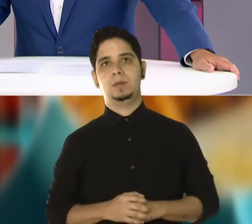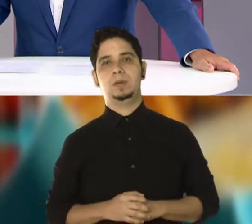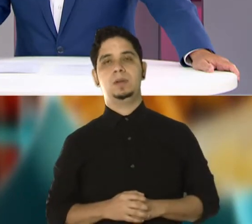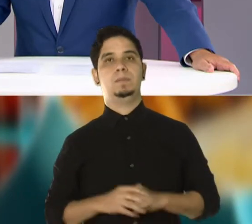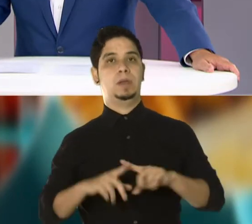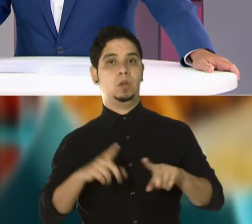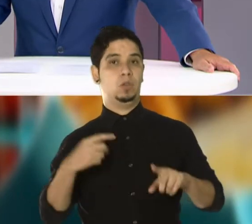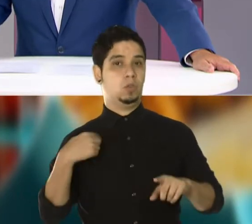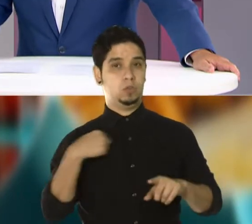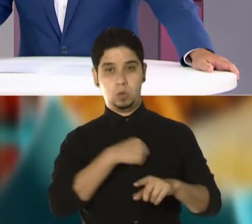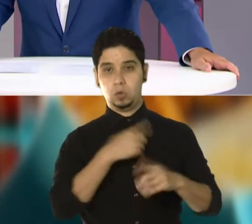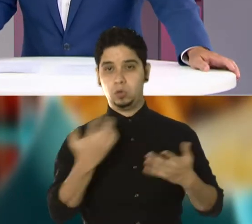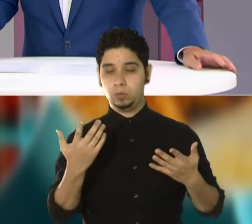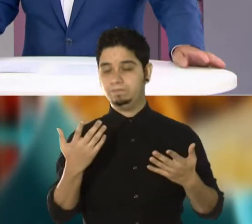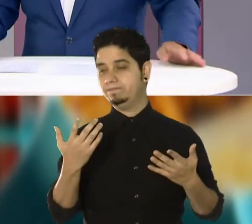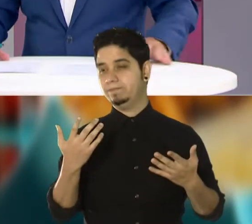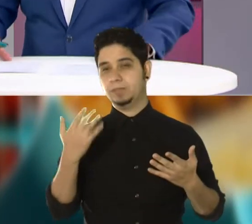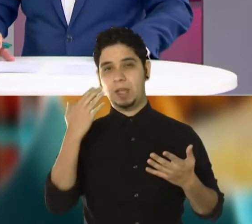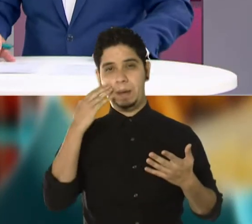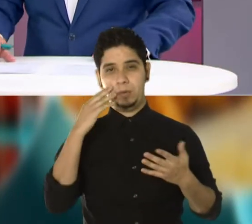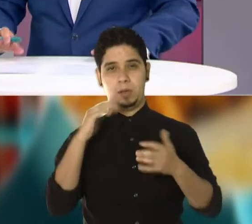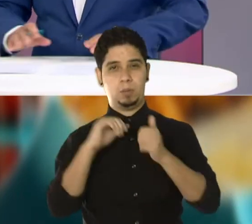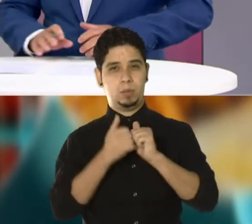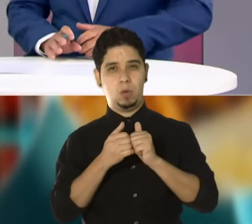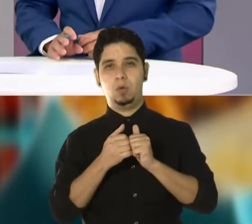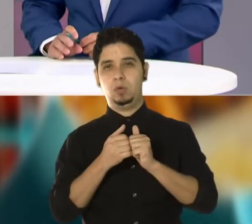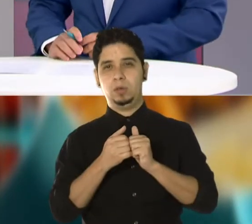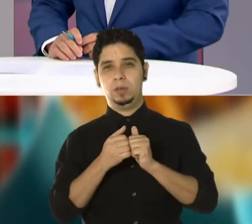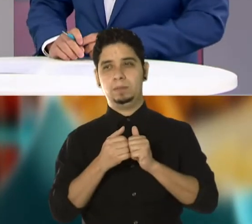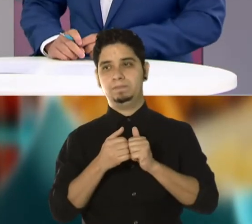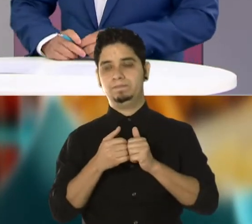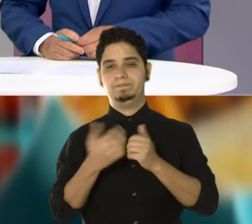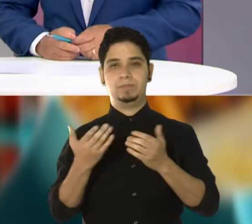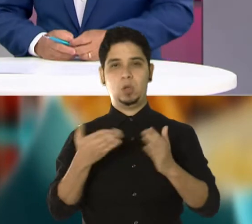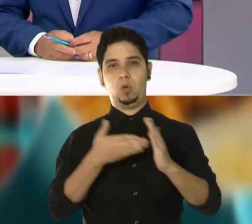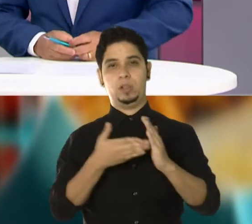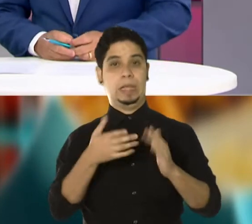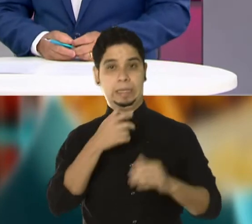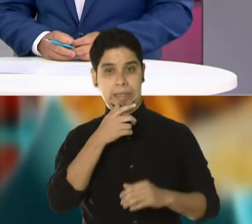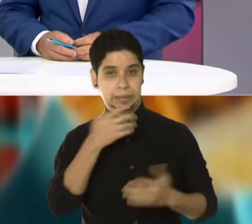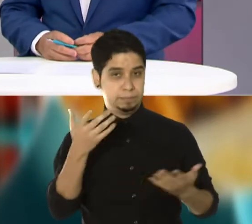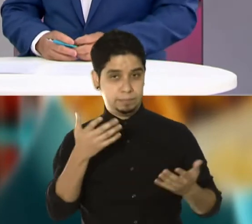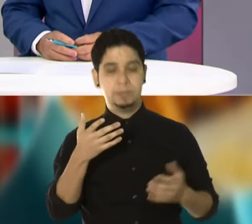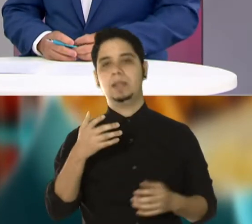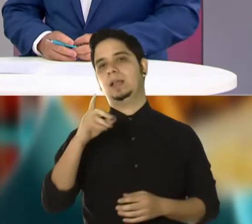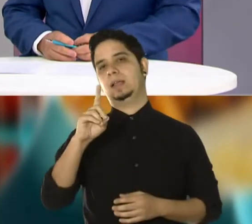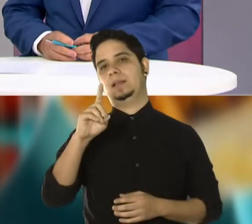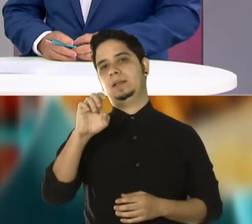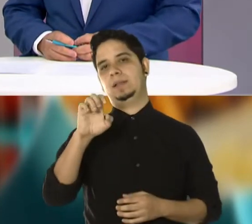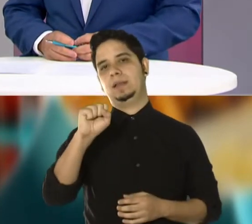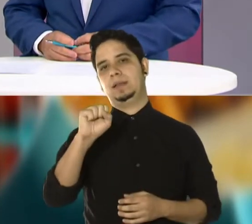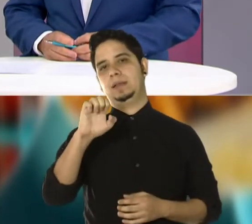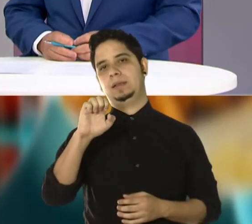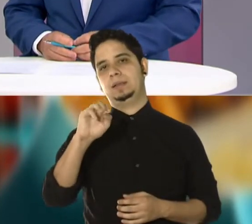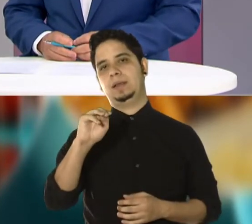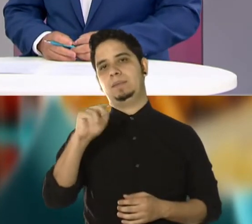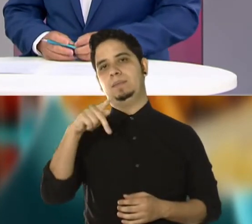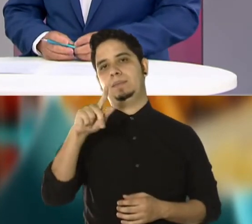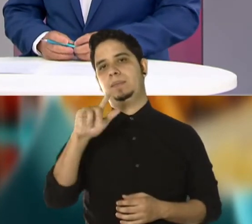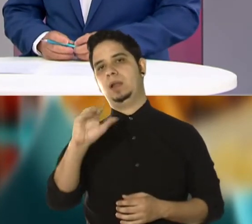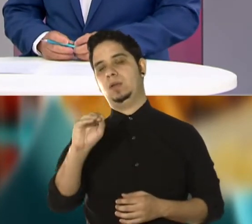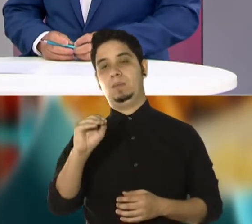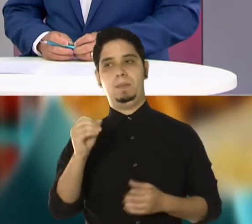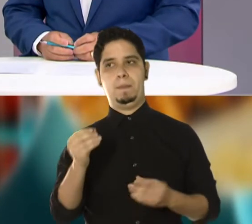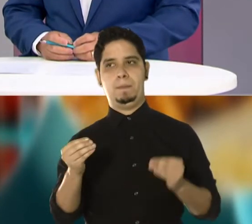compitiendo con el desempleo. Y nos vimos afectados también en mucha gente que básicamente ganaba más con el